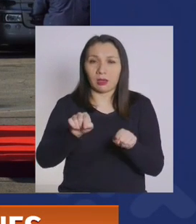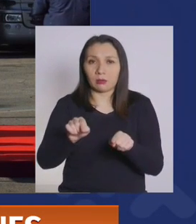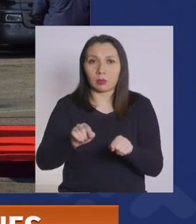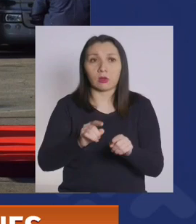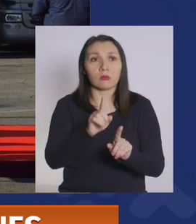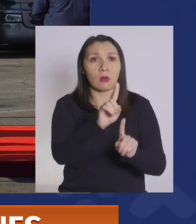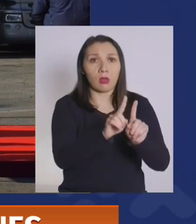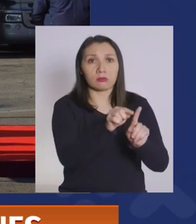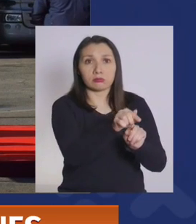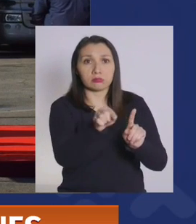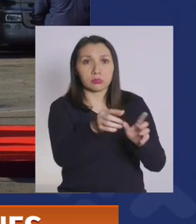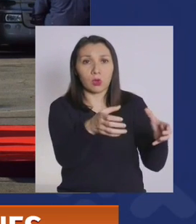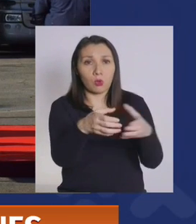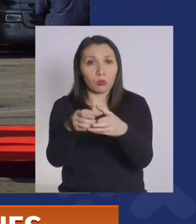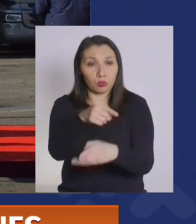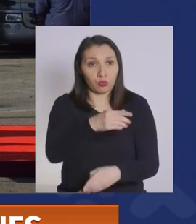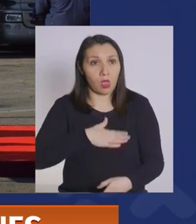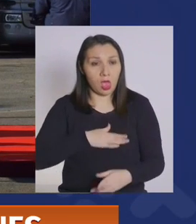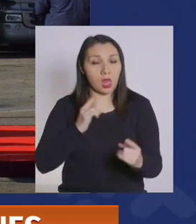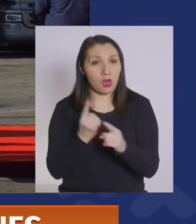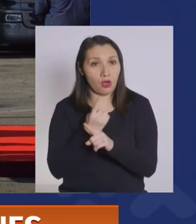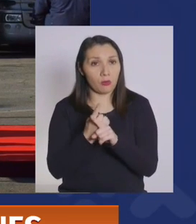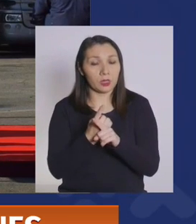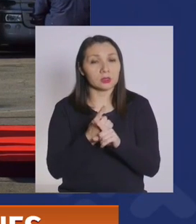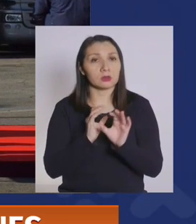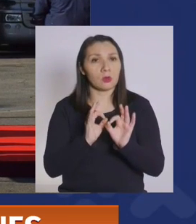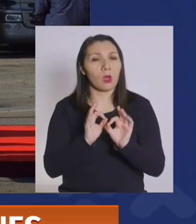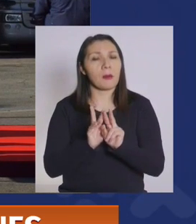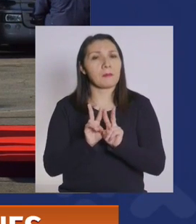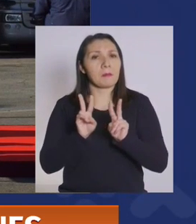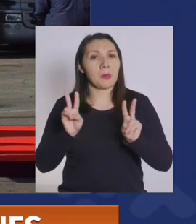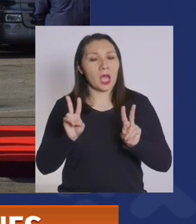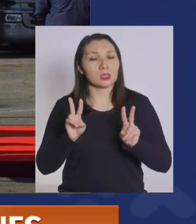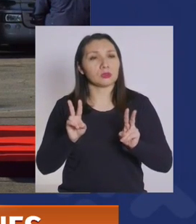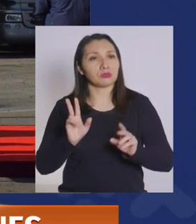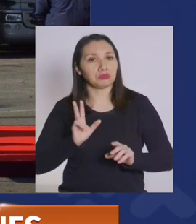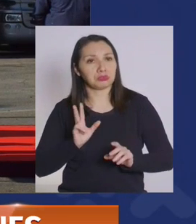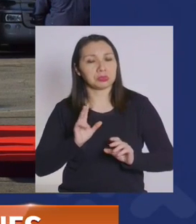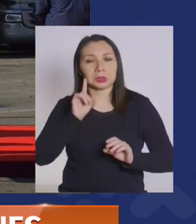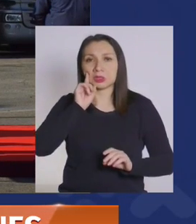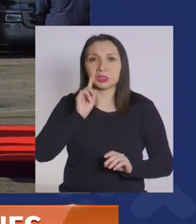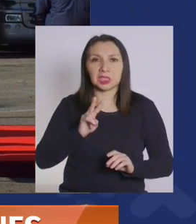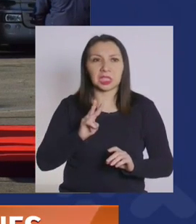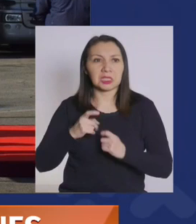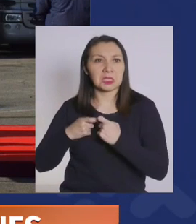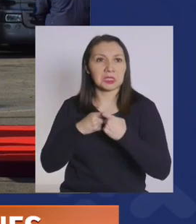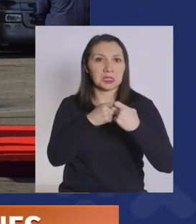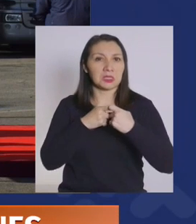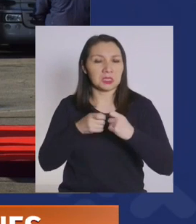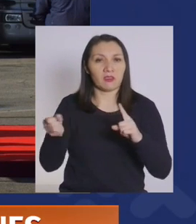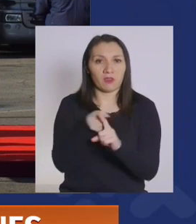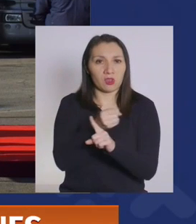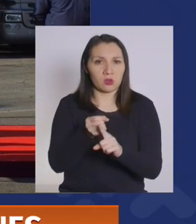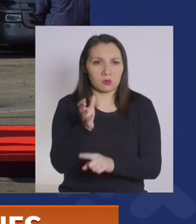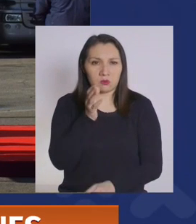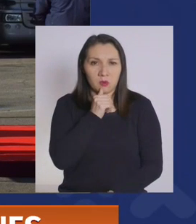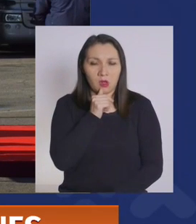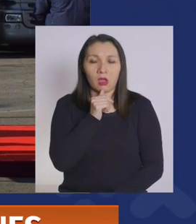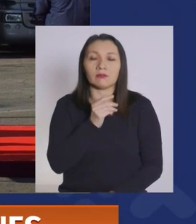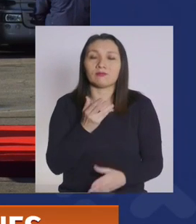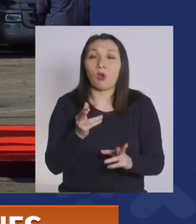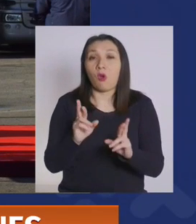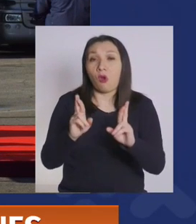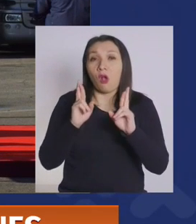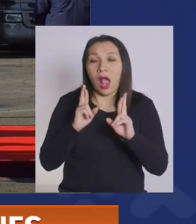todos aquellos grupos que quieran dialogar en forma pacífica, sin recurrir a la violencia y ojalá con